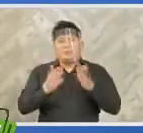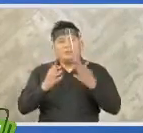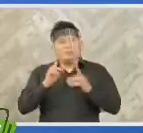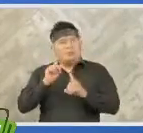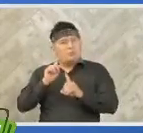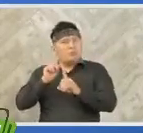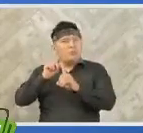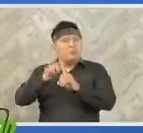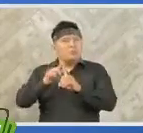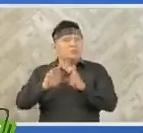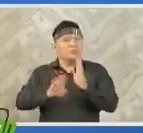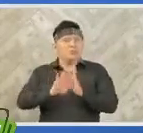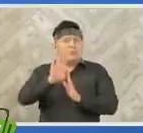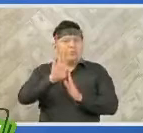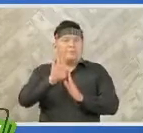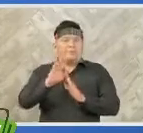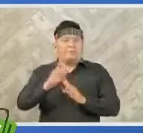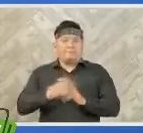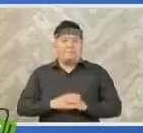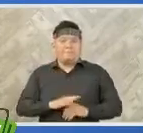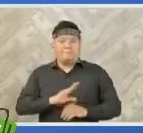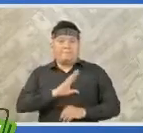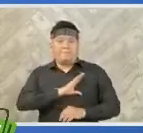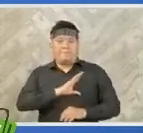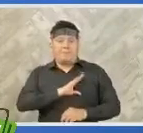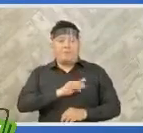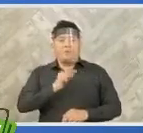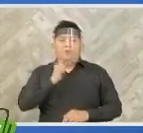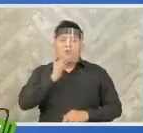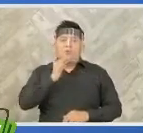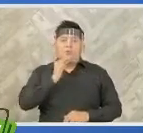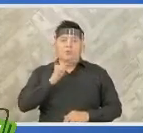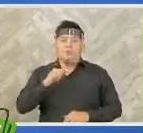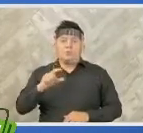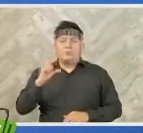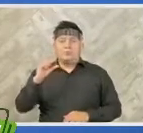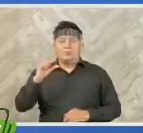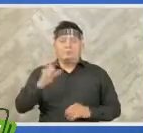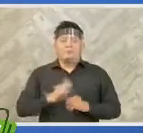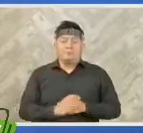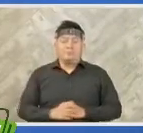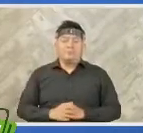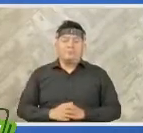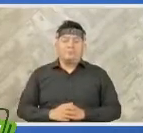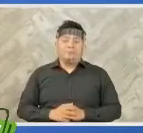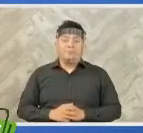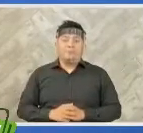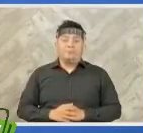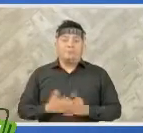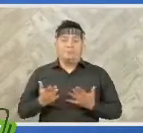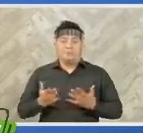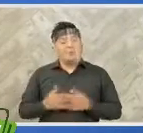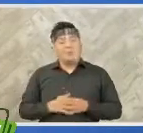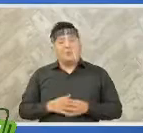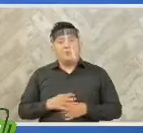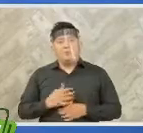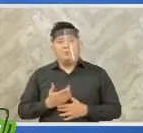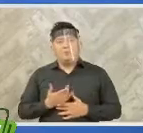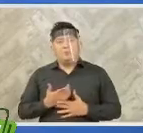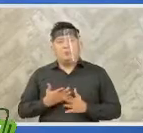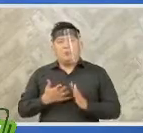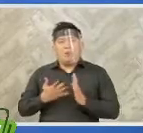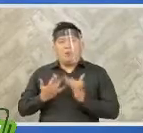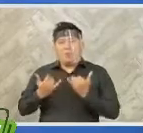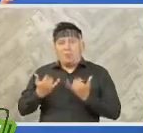visión de desarrollo del alcalde Jairo Yáñez para el municipio de San José de Cúcuta. Por eso no podíamos dejar pasar